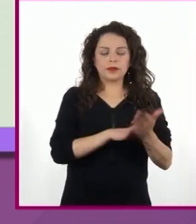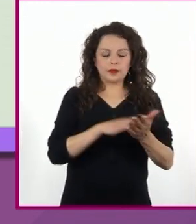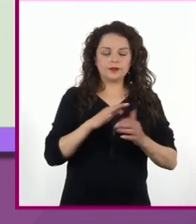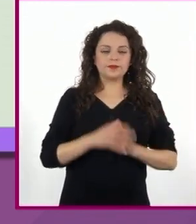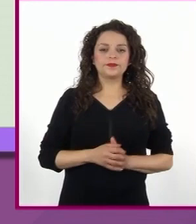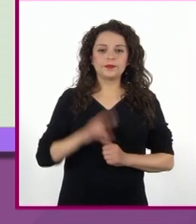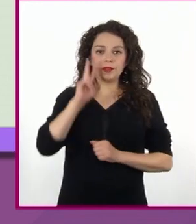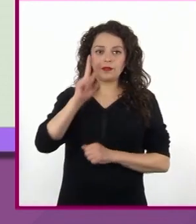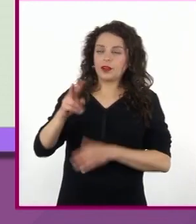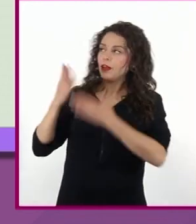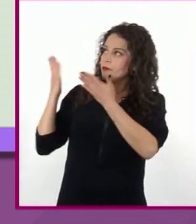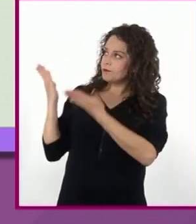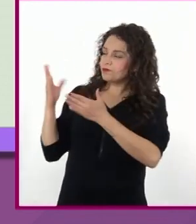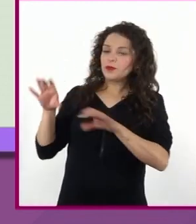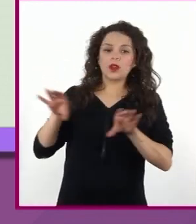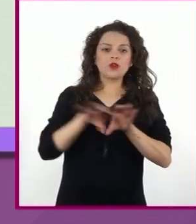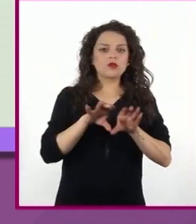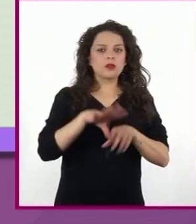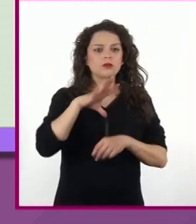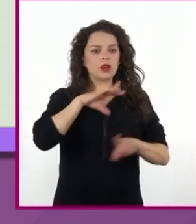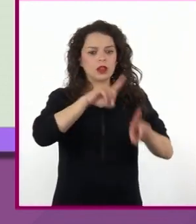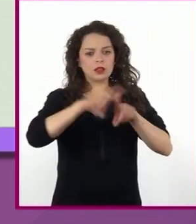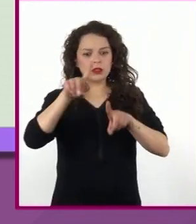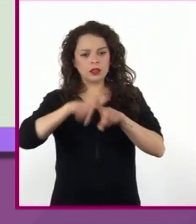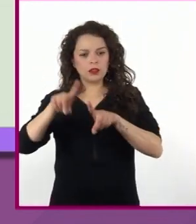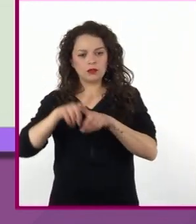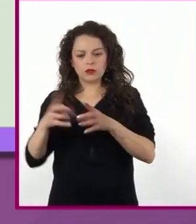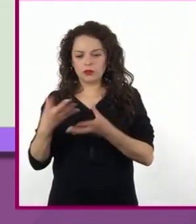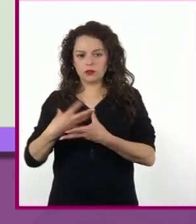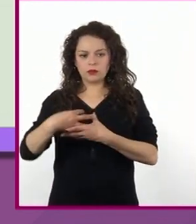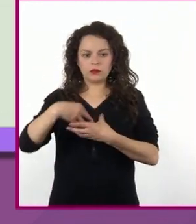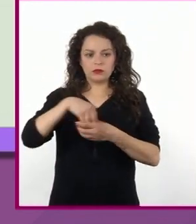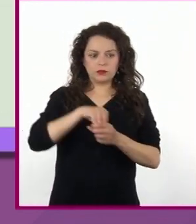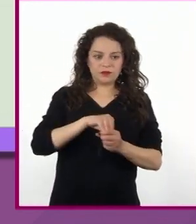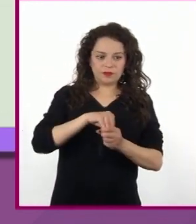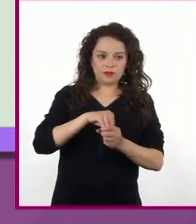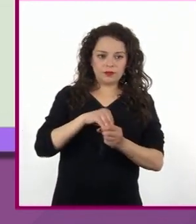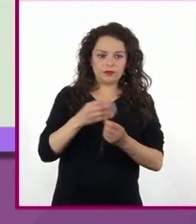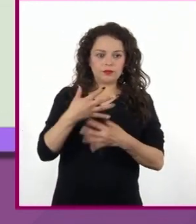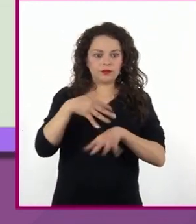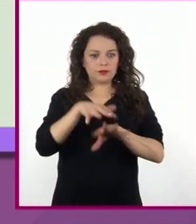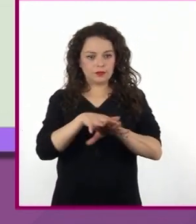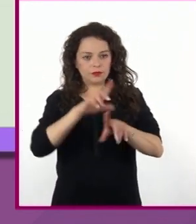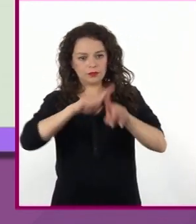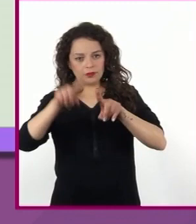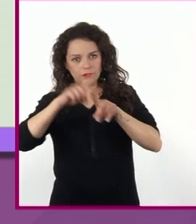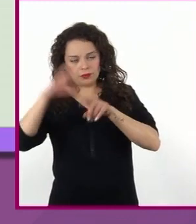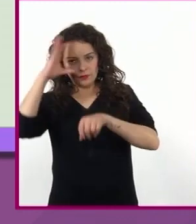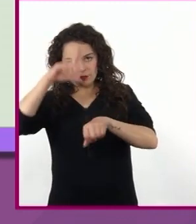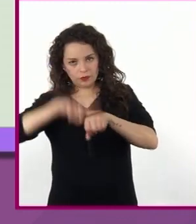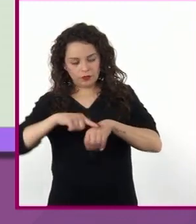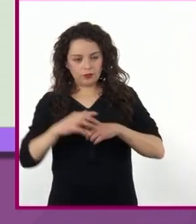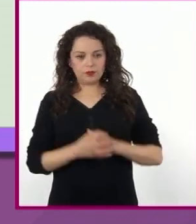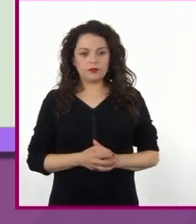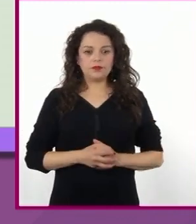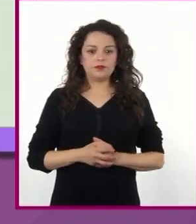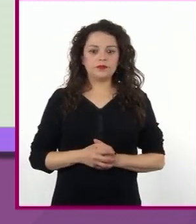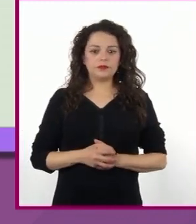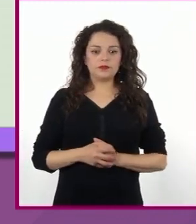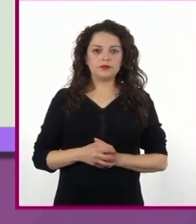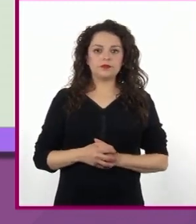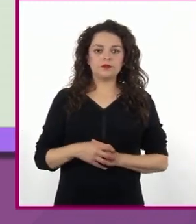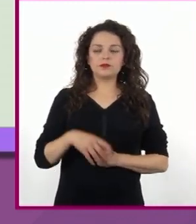manifiesta la diversidad e interculturalidad. En la segunda, situaciones que la desfavorecen. Y en la